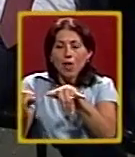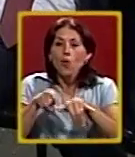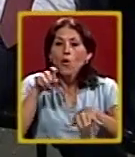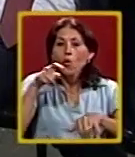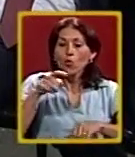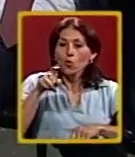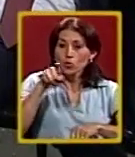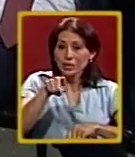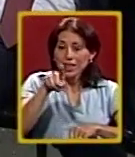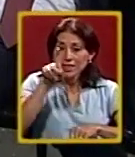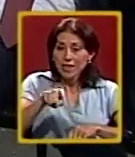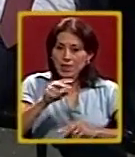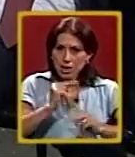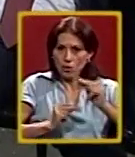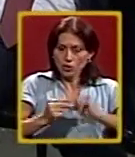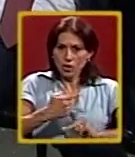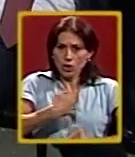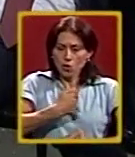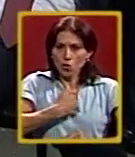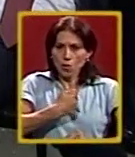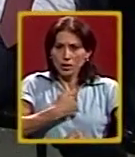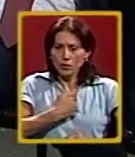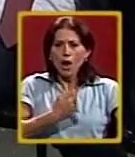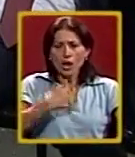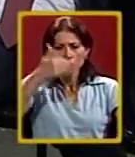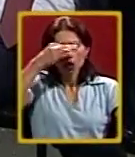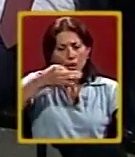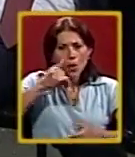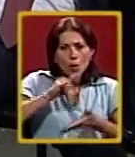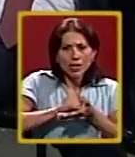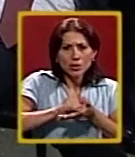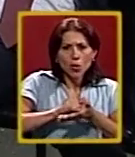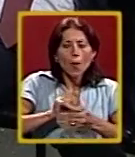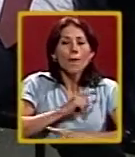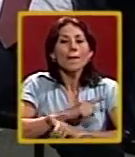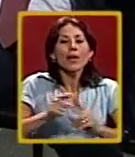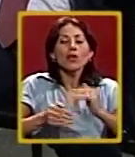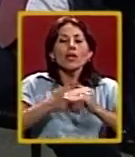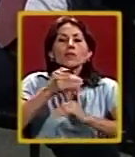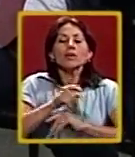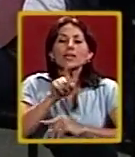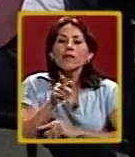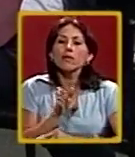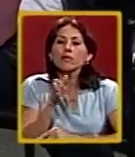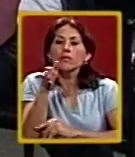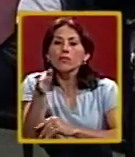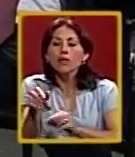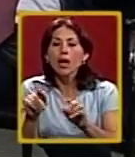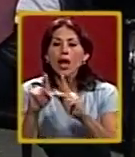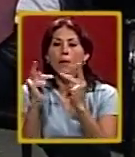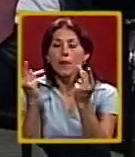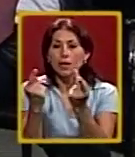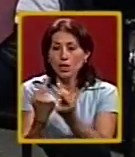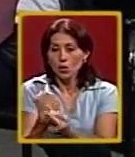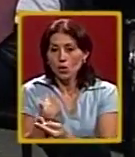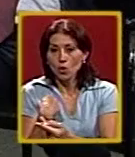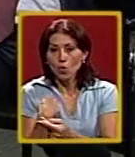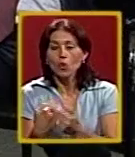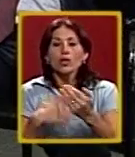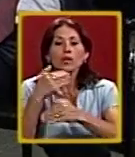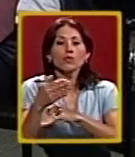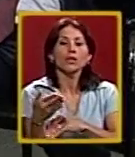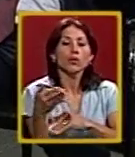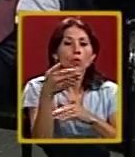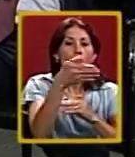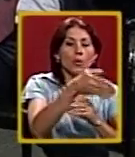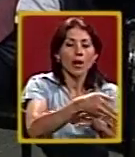sus cosas, decir, ok, esto es lo que creo, pero luego tenía que ir a su fracción y luego al plenario, entonces su negociación